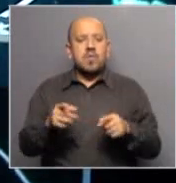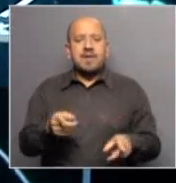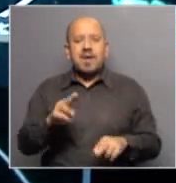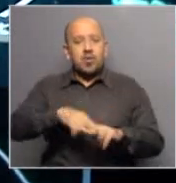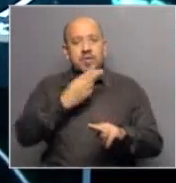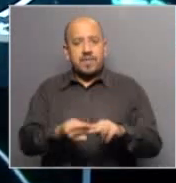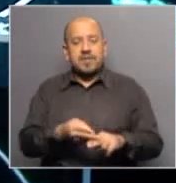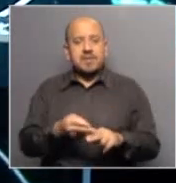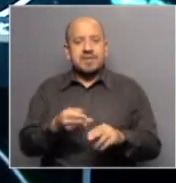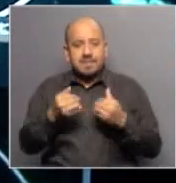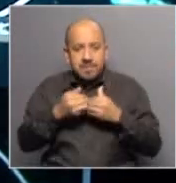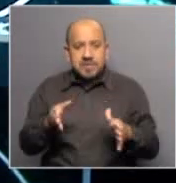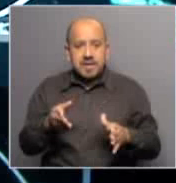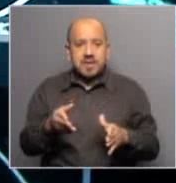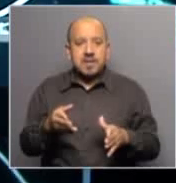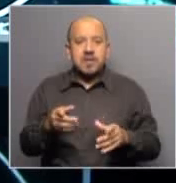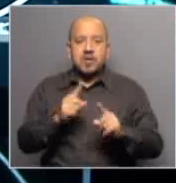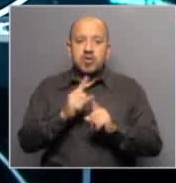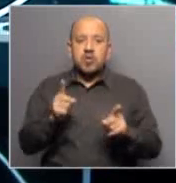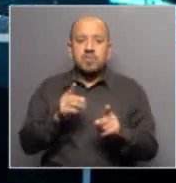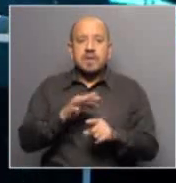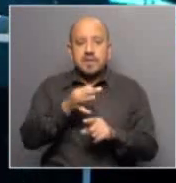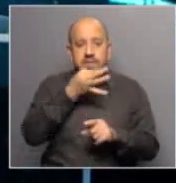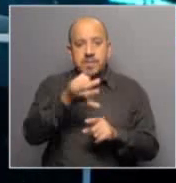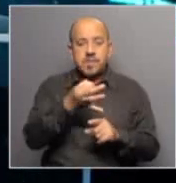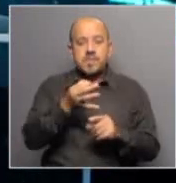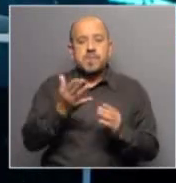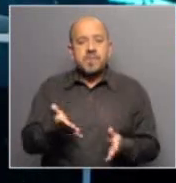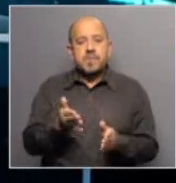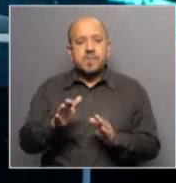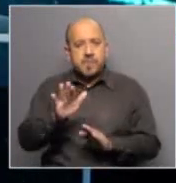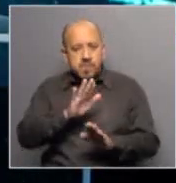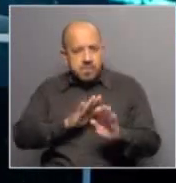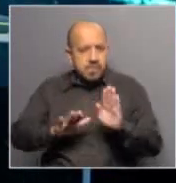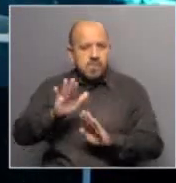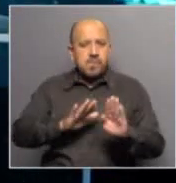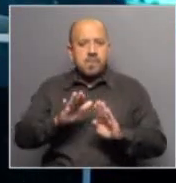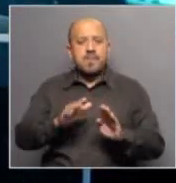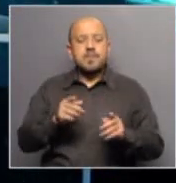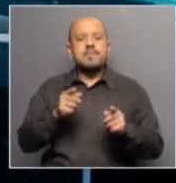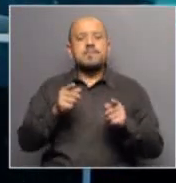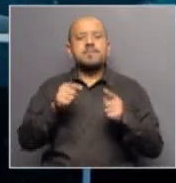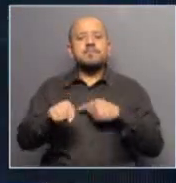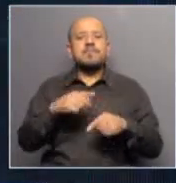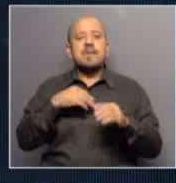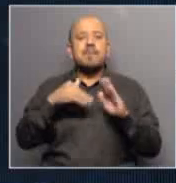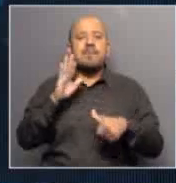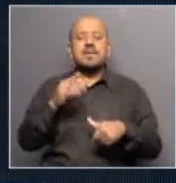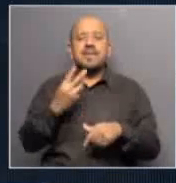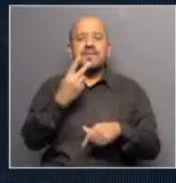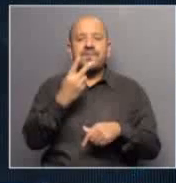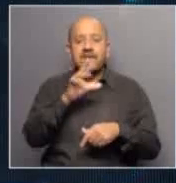refundar nada, sino para asumir lo correcto y corregir, componen más de 20